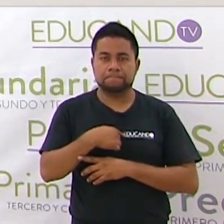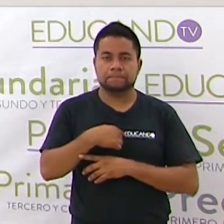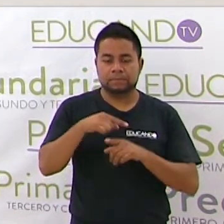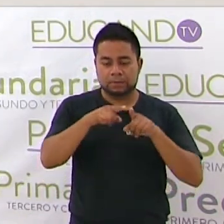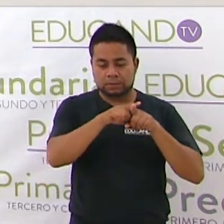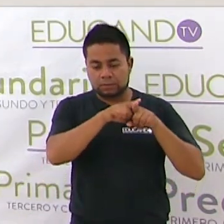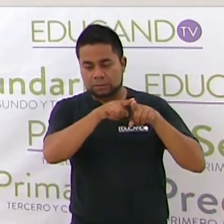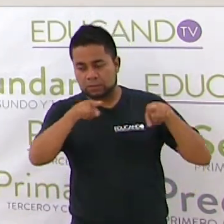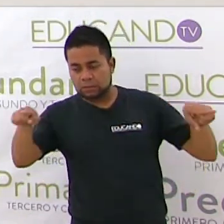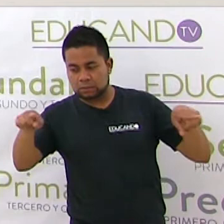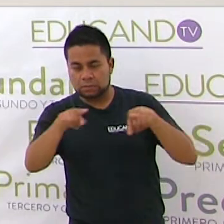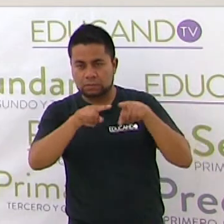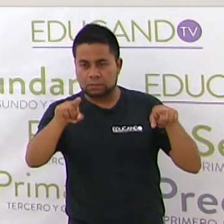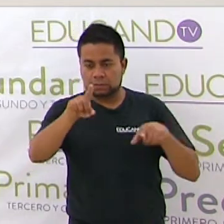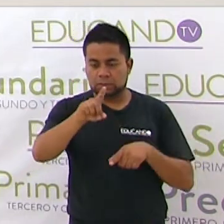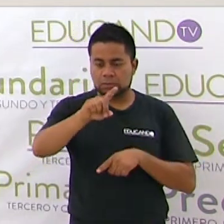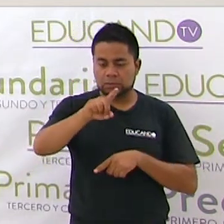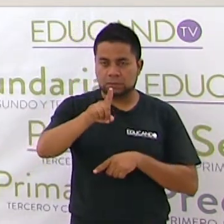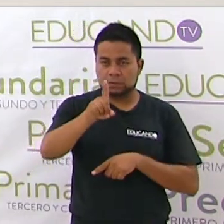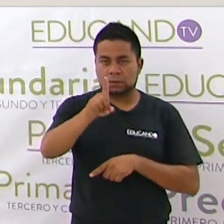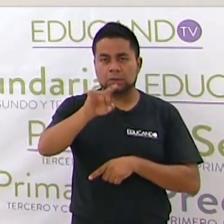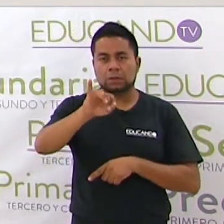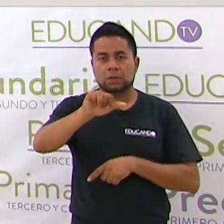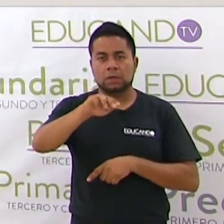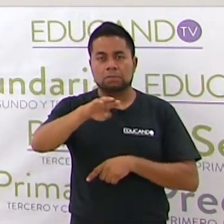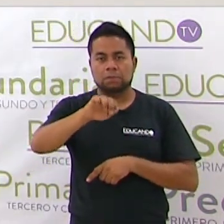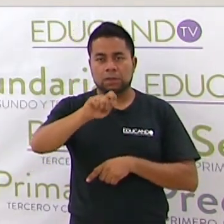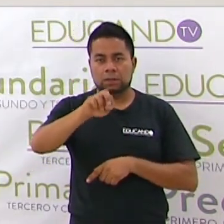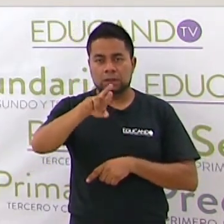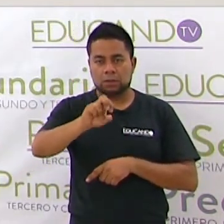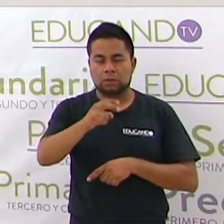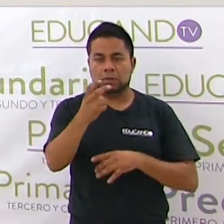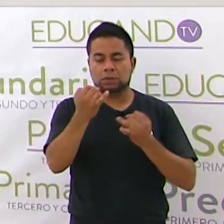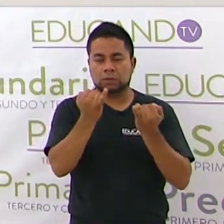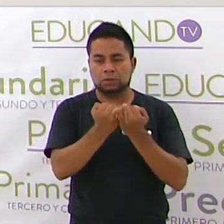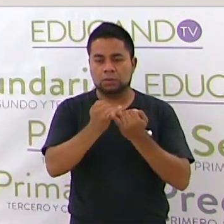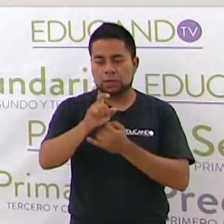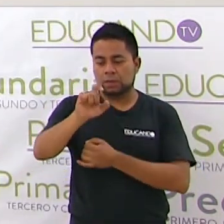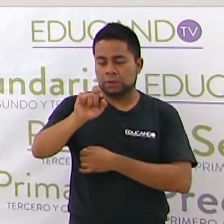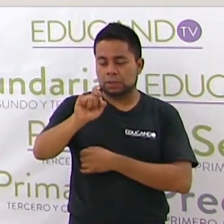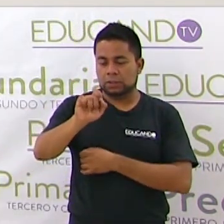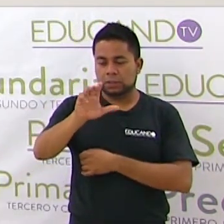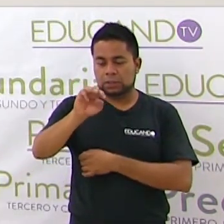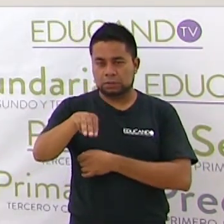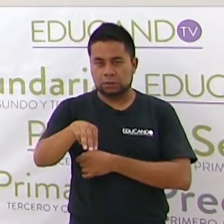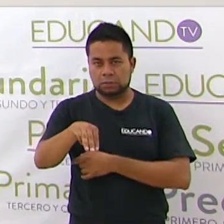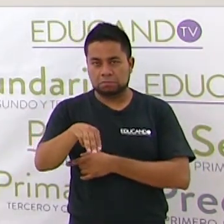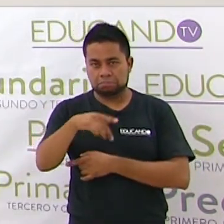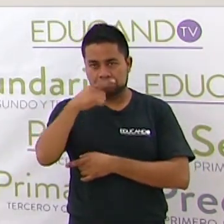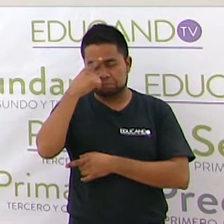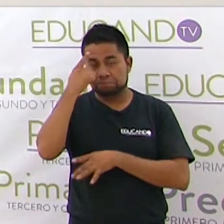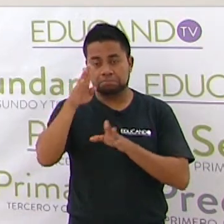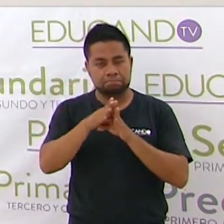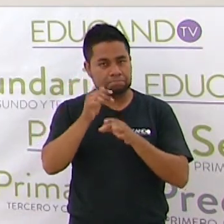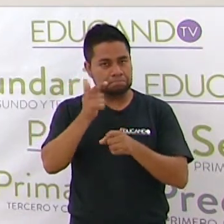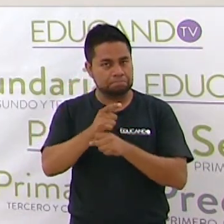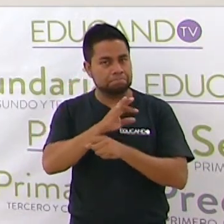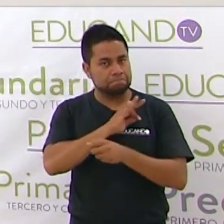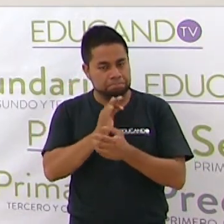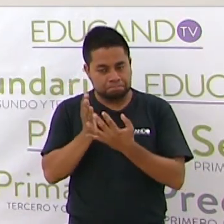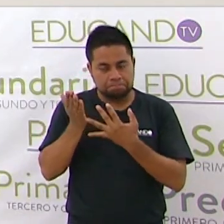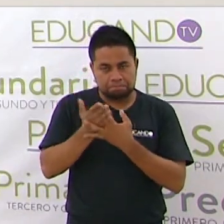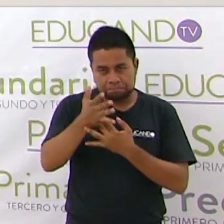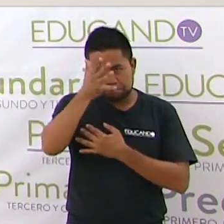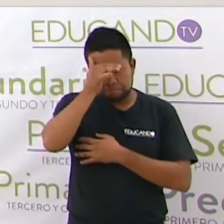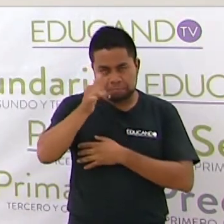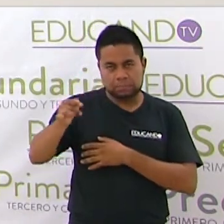perdón, es igual a 20 centímetros. Ya lo tengo. ¿Cómo lo determiné? Dividí lo que